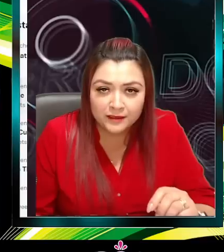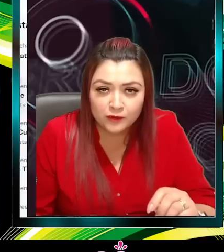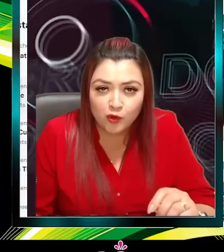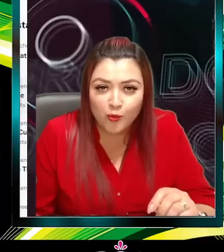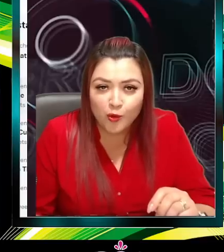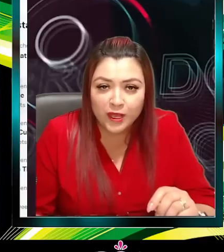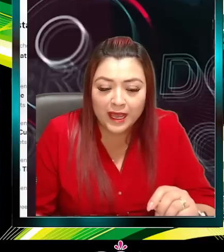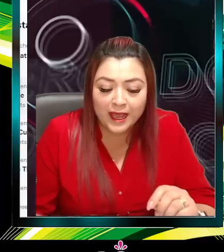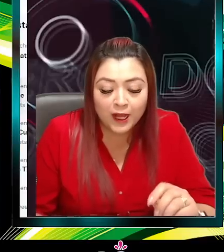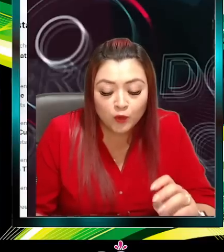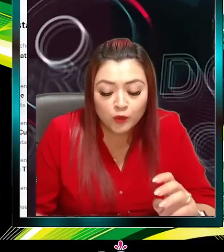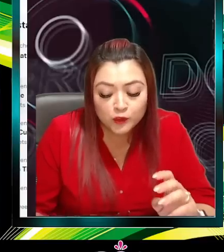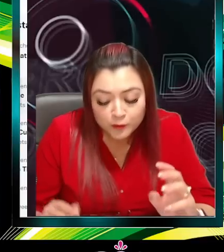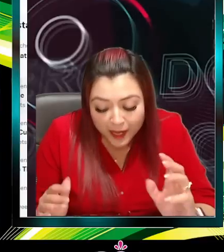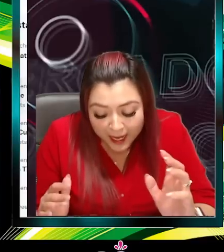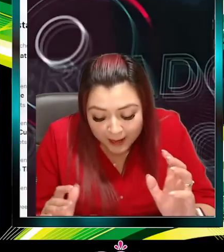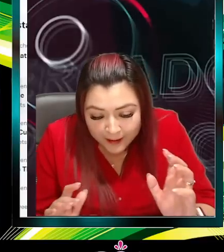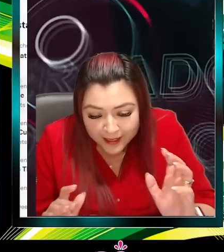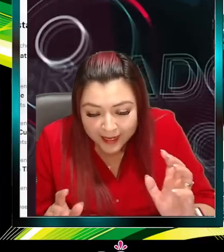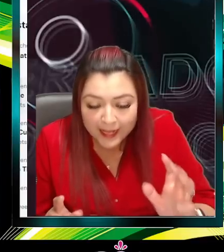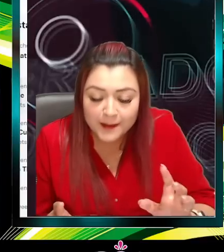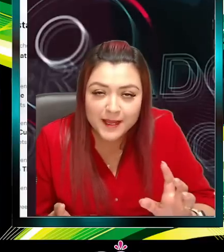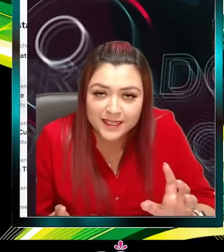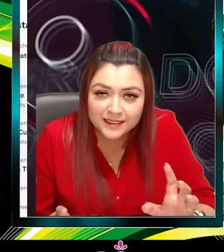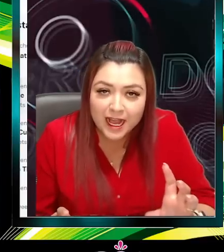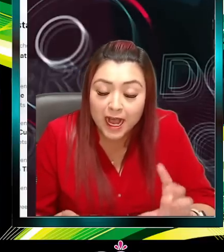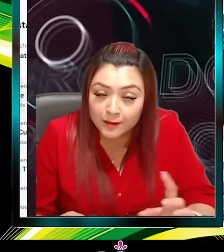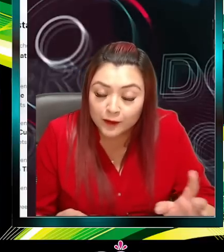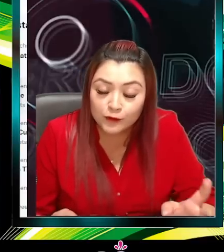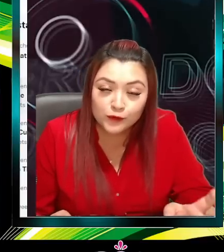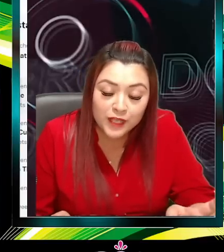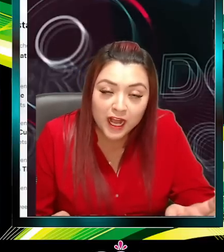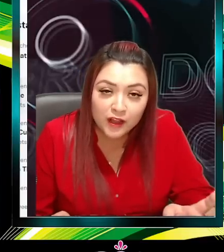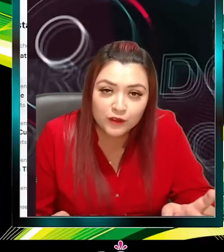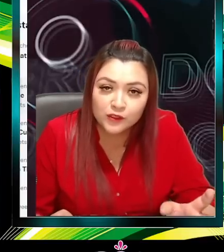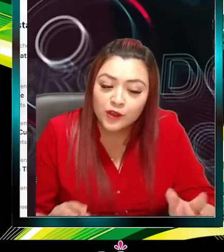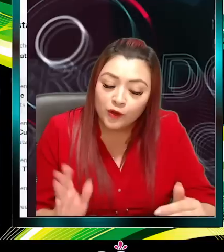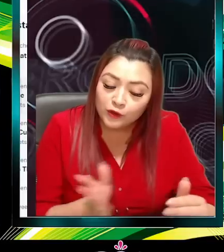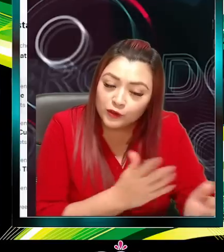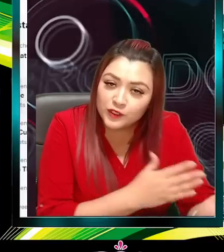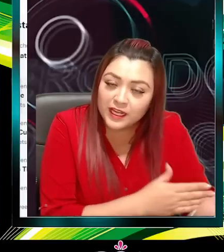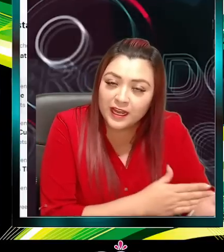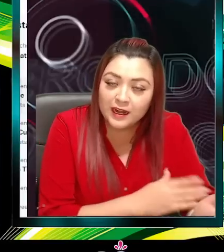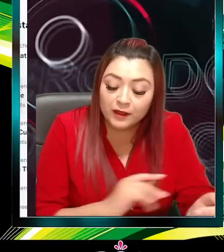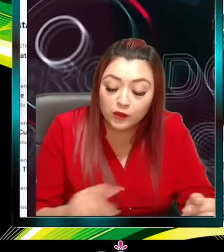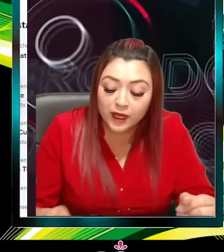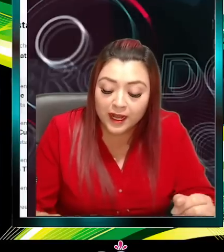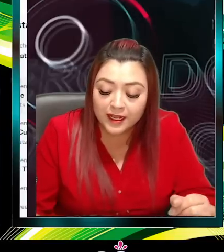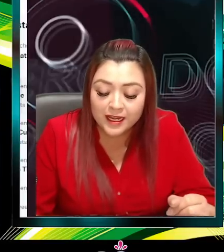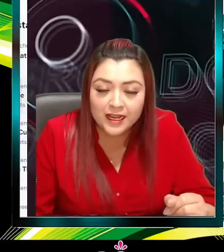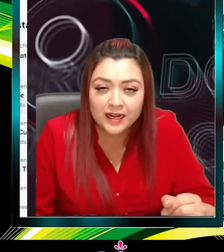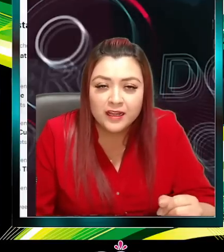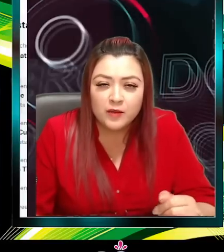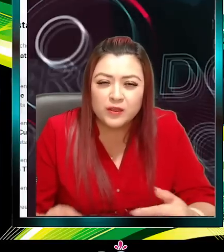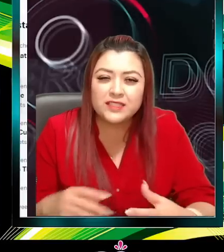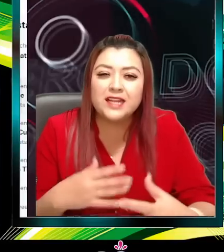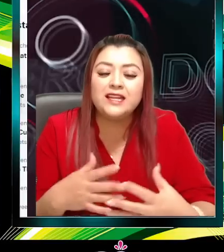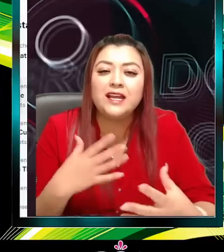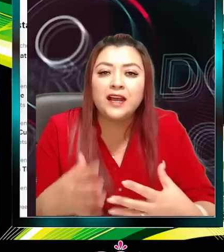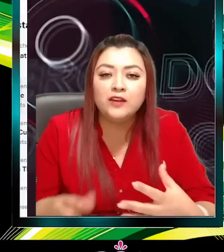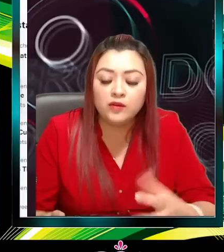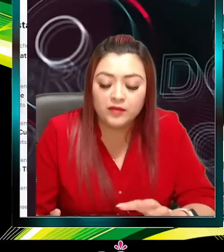PAN, como que algunos bajaban la cabeza, avergonzados, otros querían abandonar a Krill,